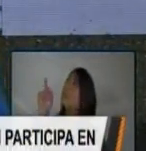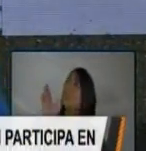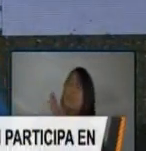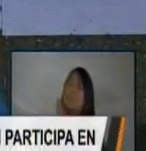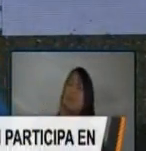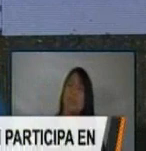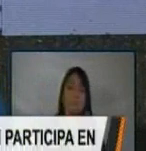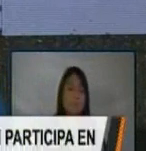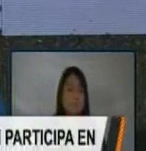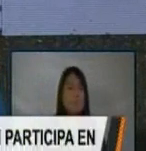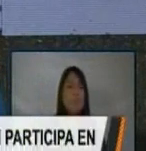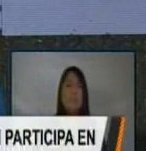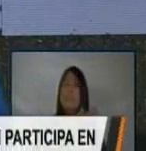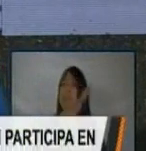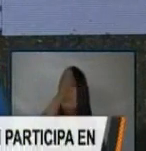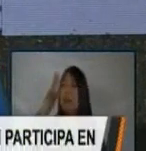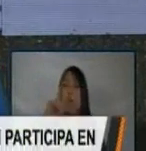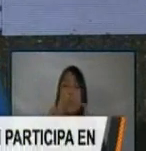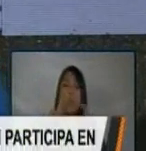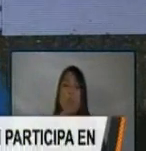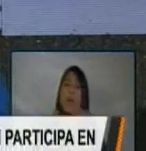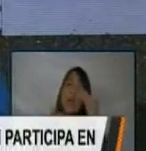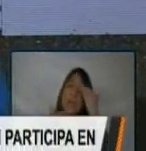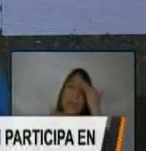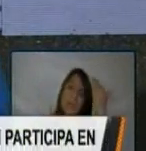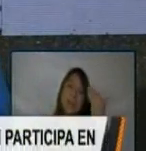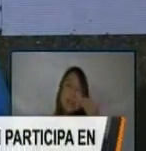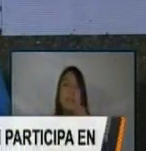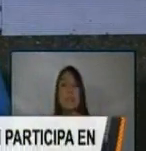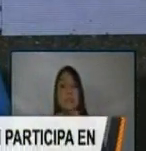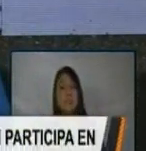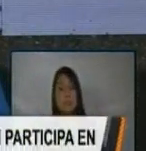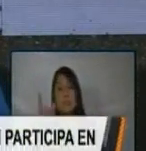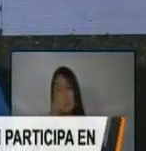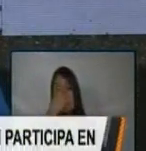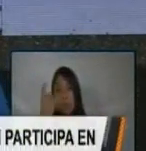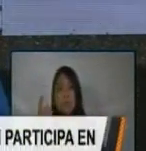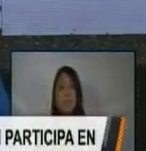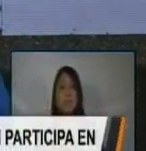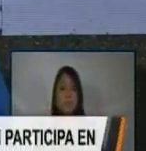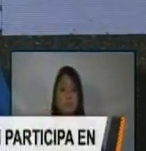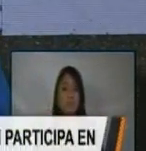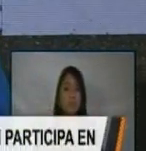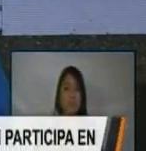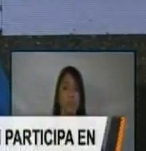parque gracias al esfuerzo y al trabajo en conjunto de todos.